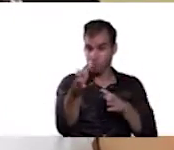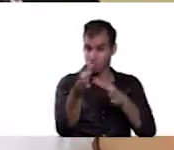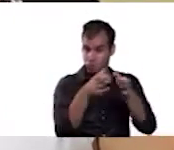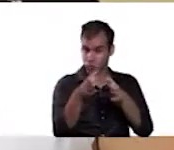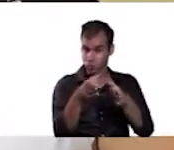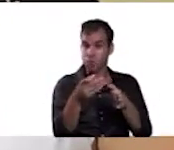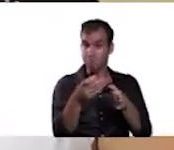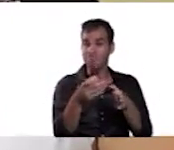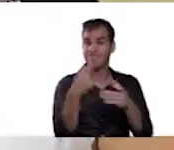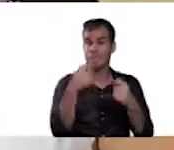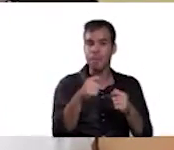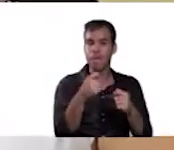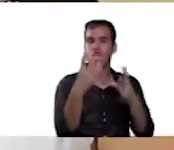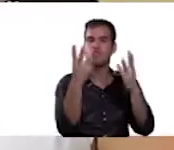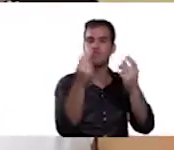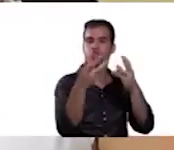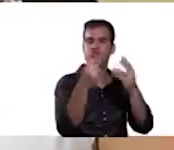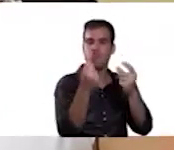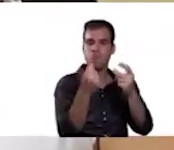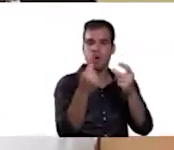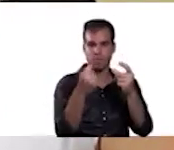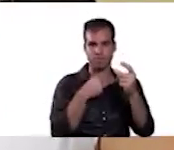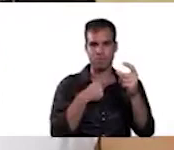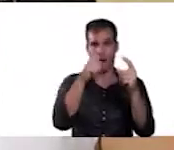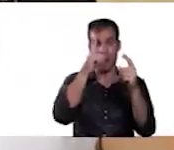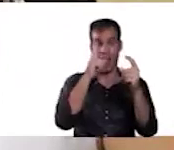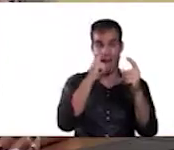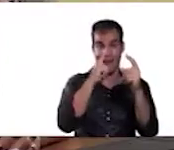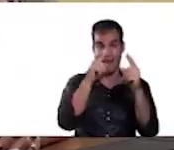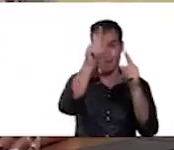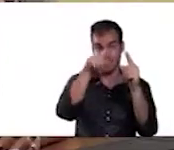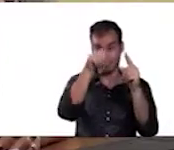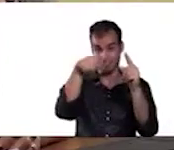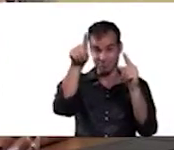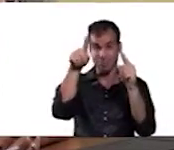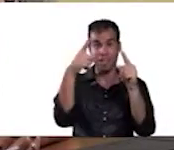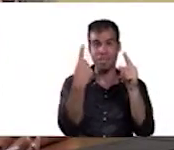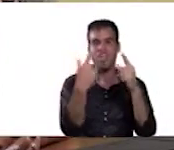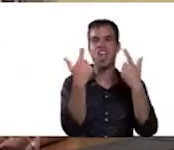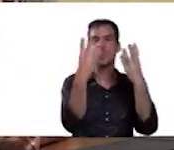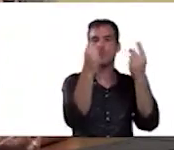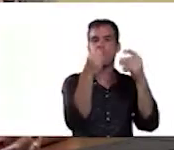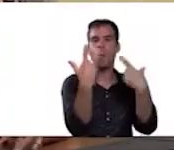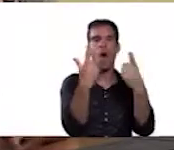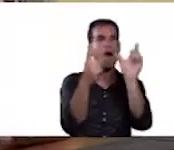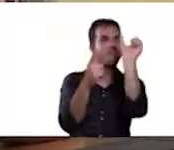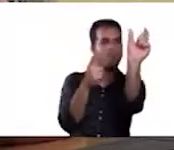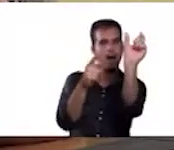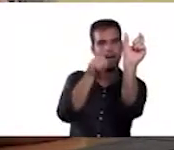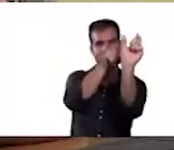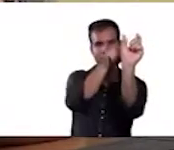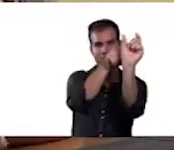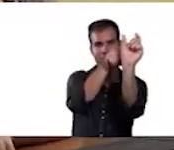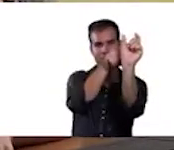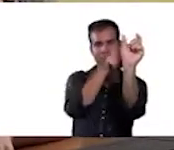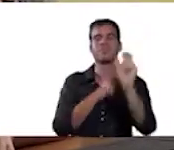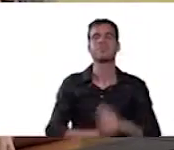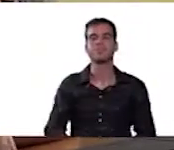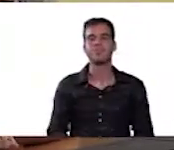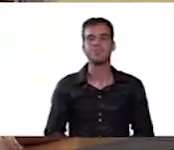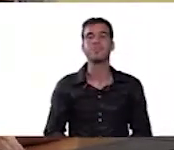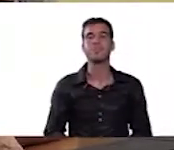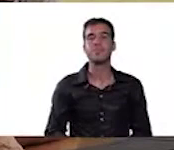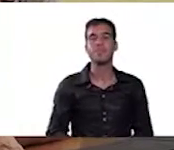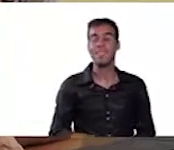que indicar con un número dónde es que está. En el caso de la isomería, ya ustedes vieron en alcano